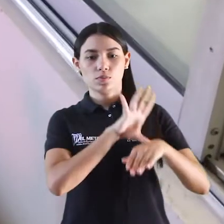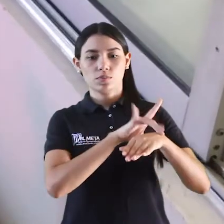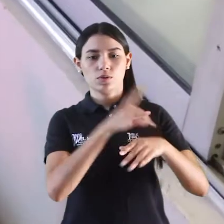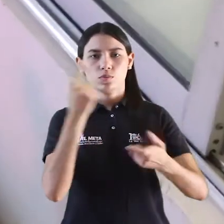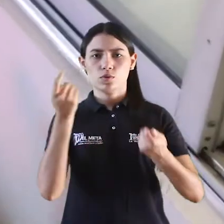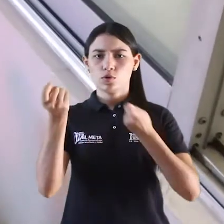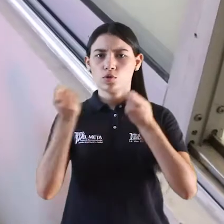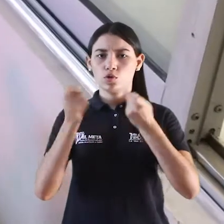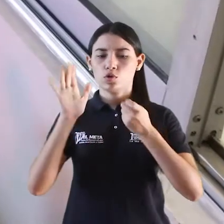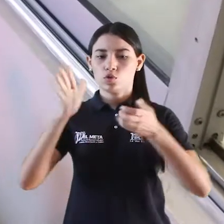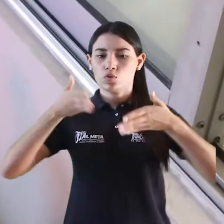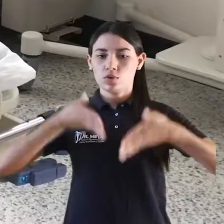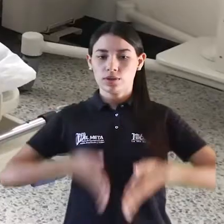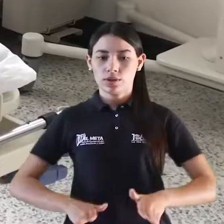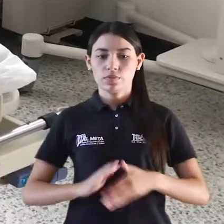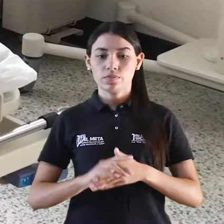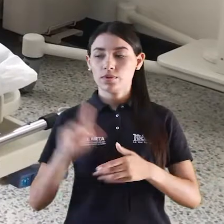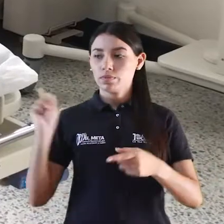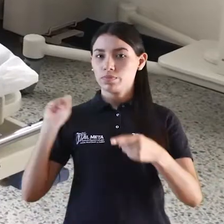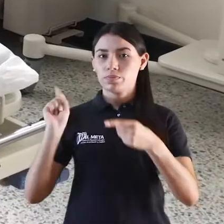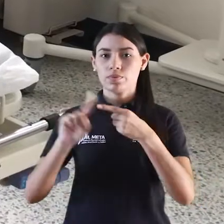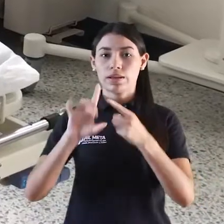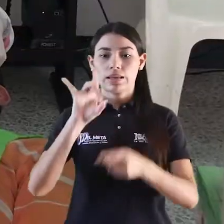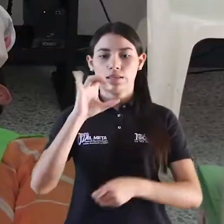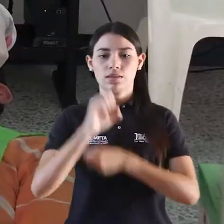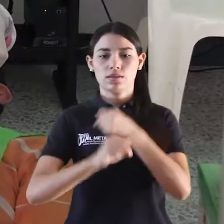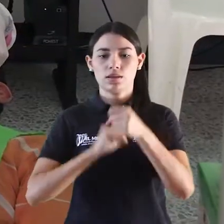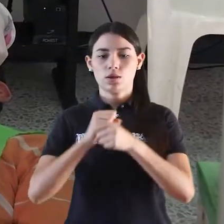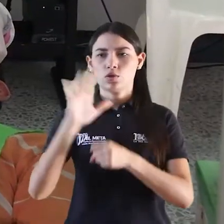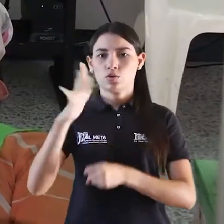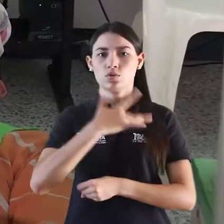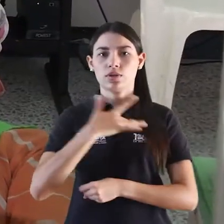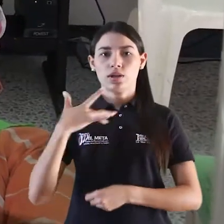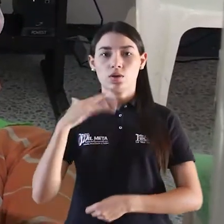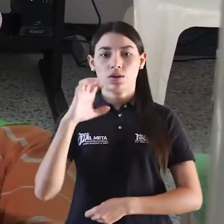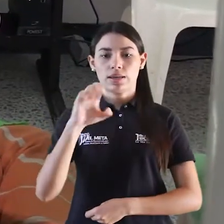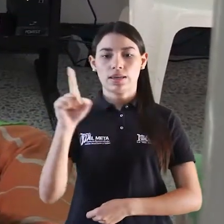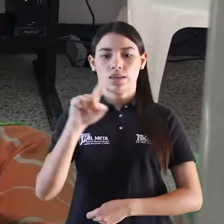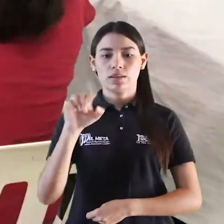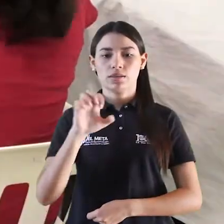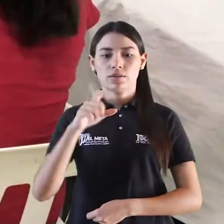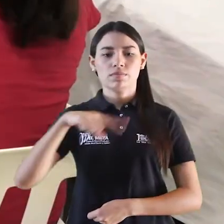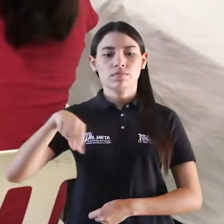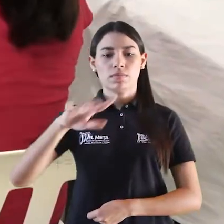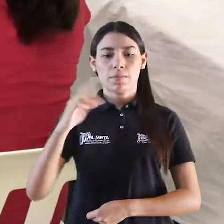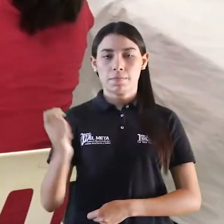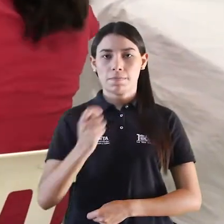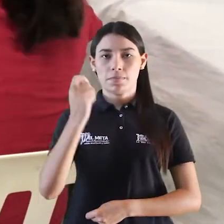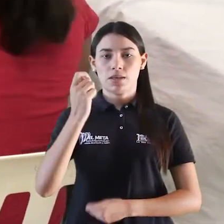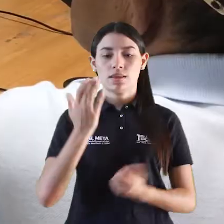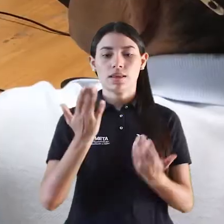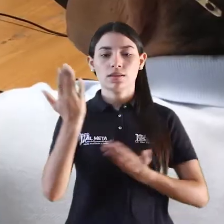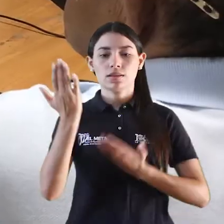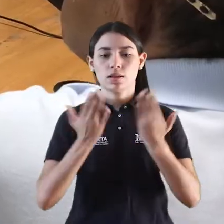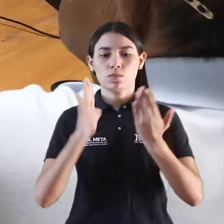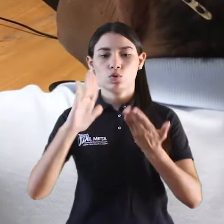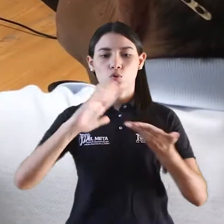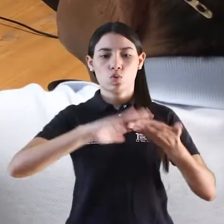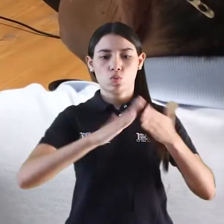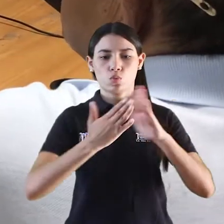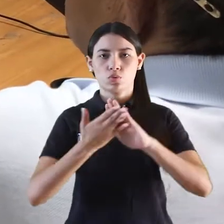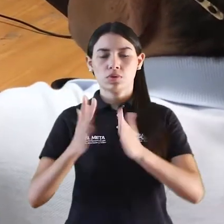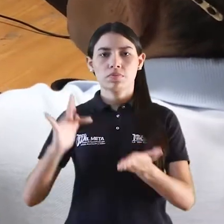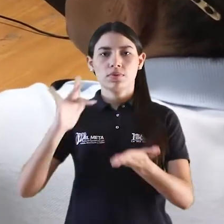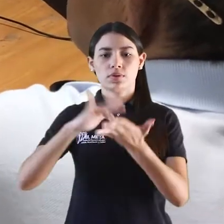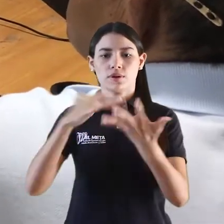Hoy la S Solución Salud del Meta se ha convertido en la mejor opción para la prestación del servicio en los 17 municipios donde la empresa